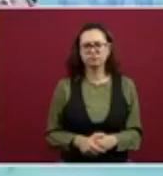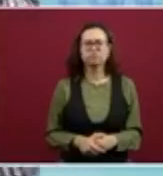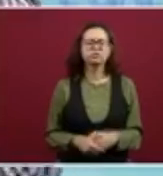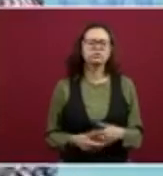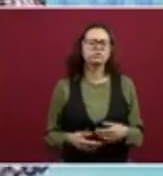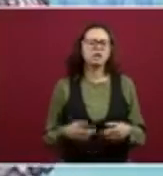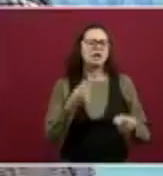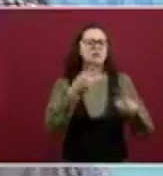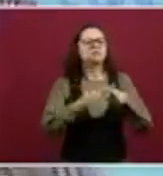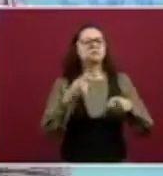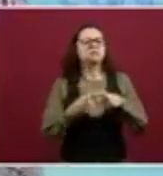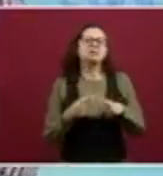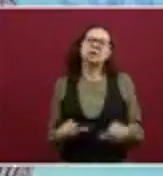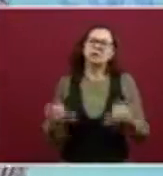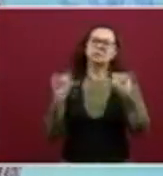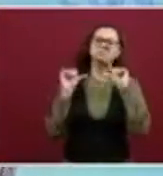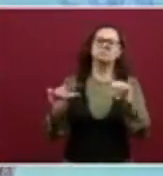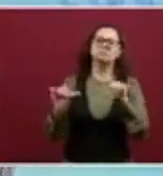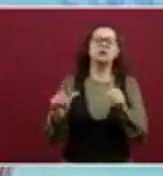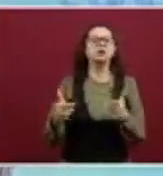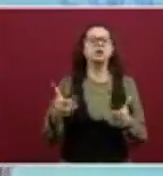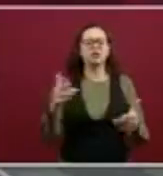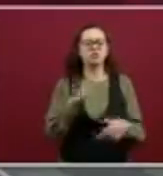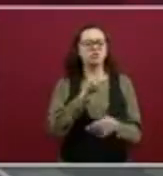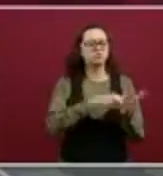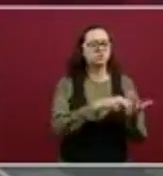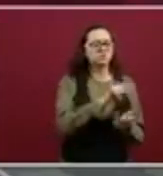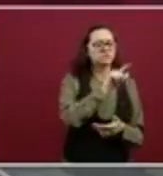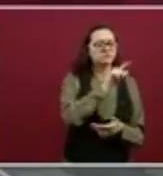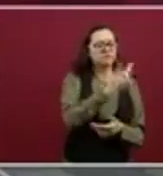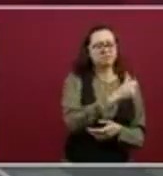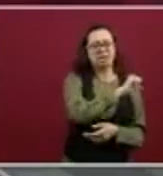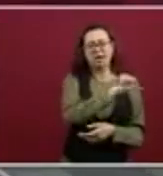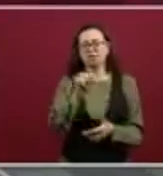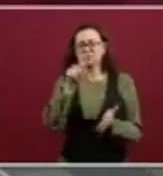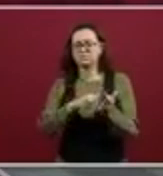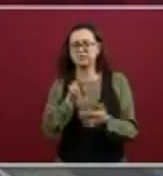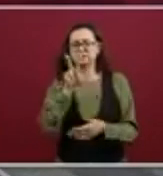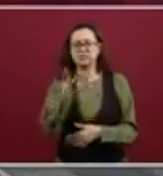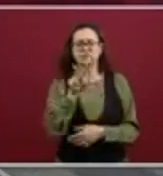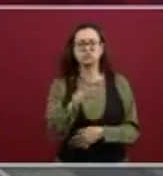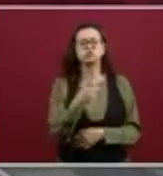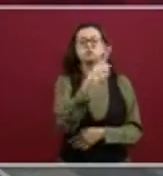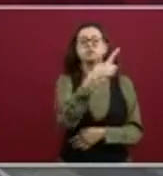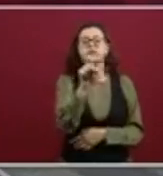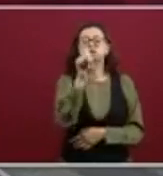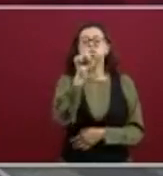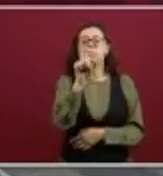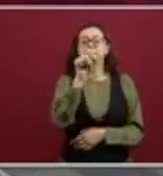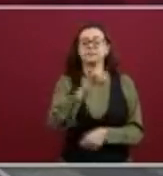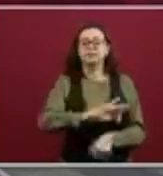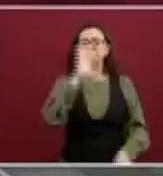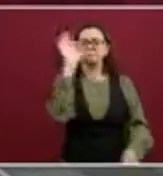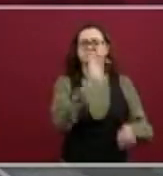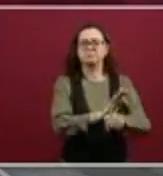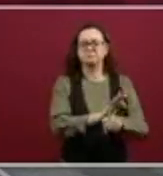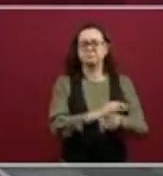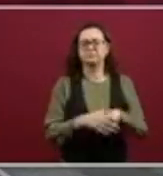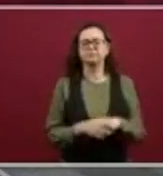condonados en este periodo, 2007 al 2018. Tenemos que son 48